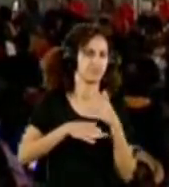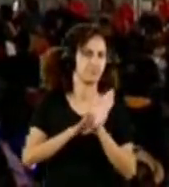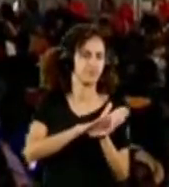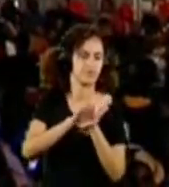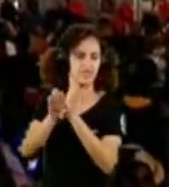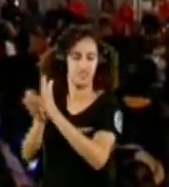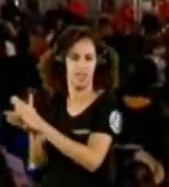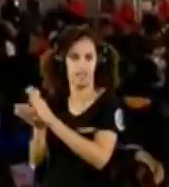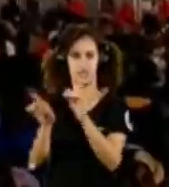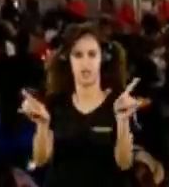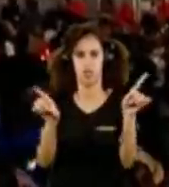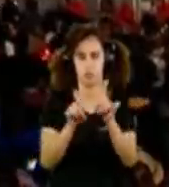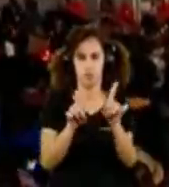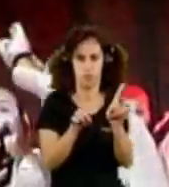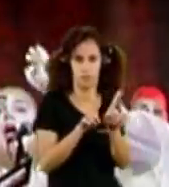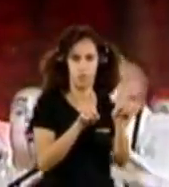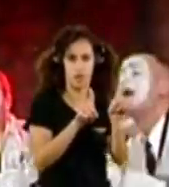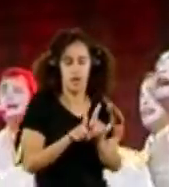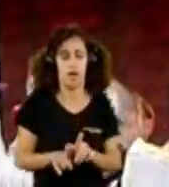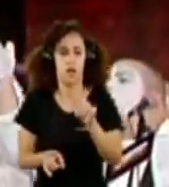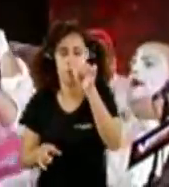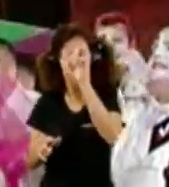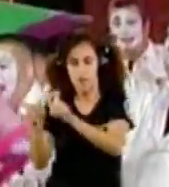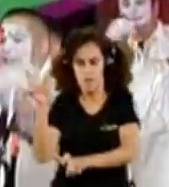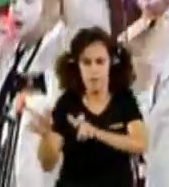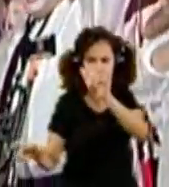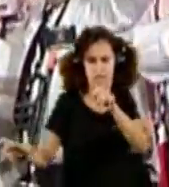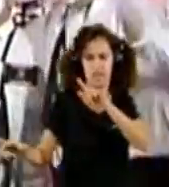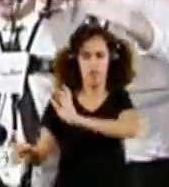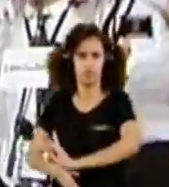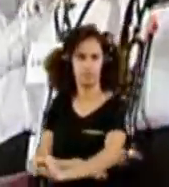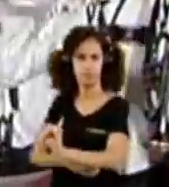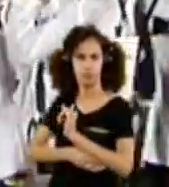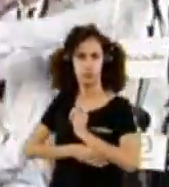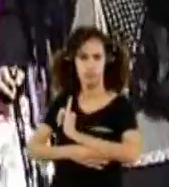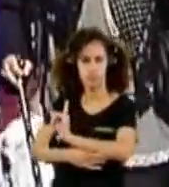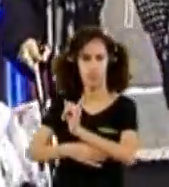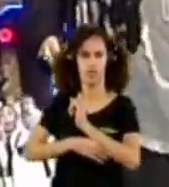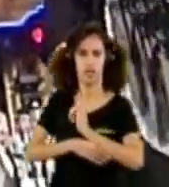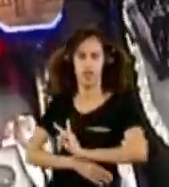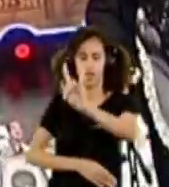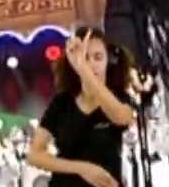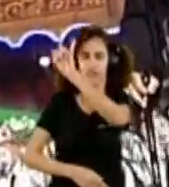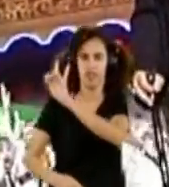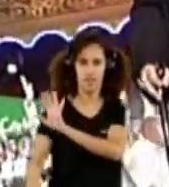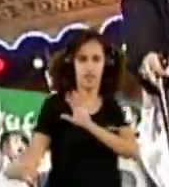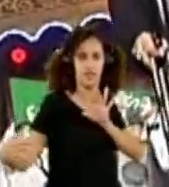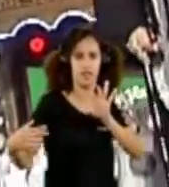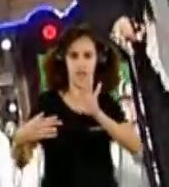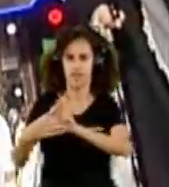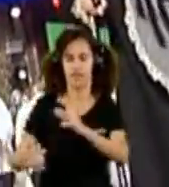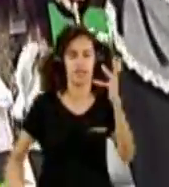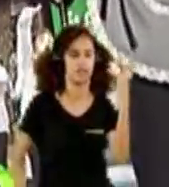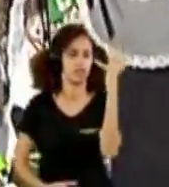esas personas que son la muestra viviente de lo que siente un gran canario por su fiesta más querida, el